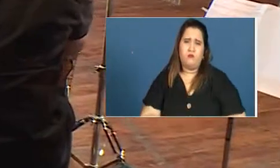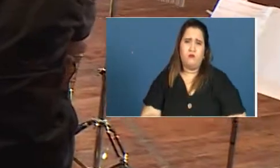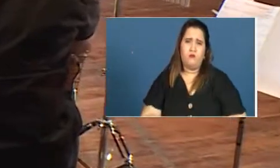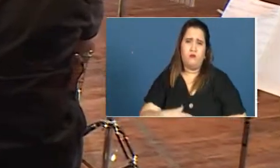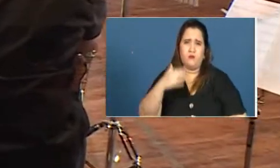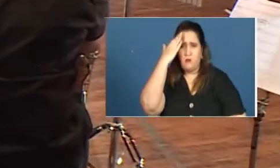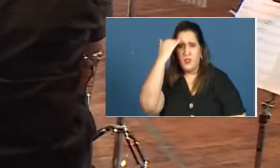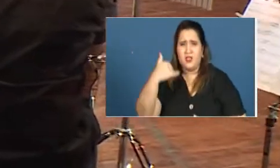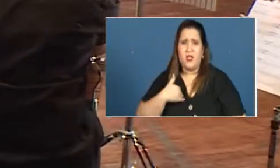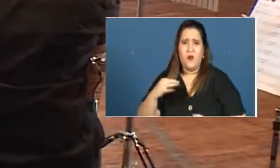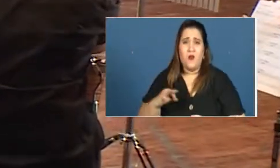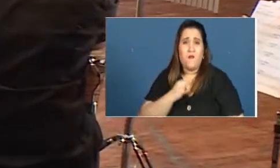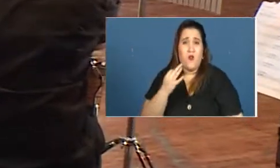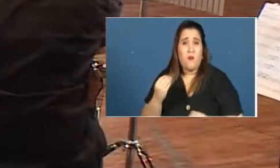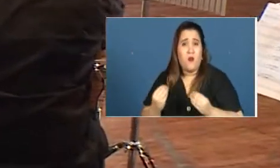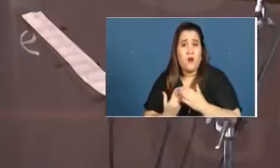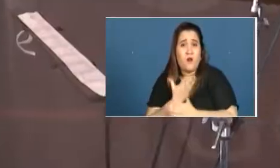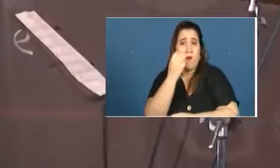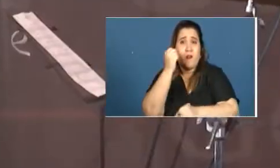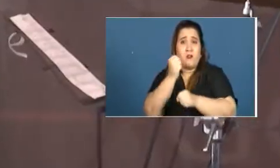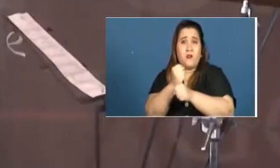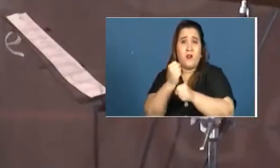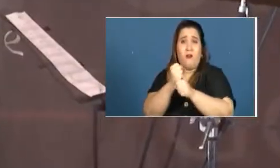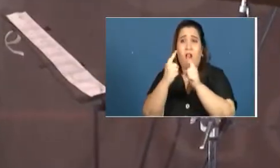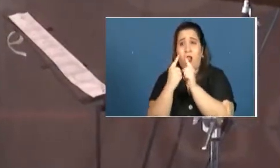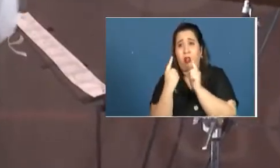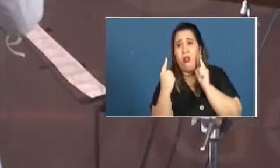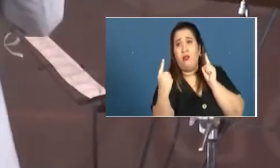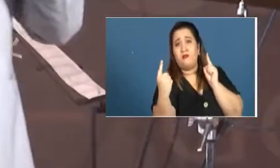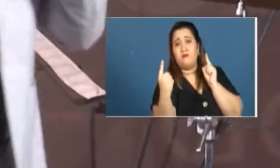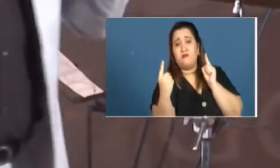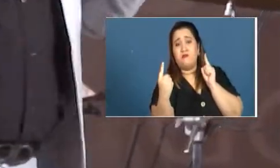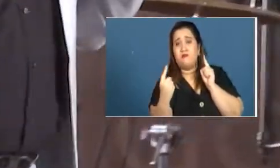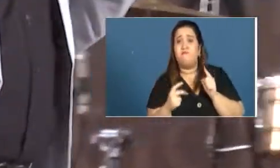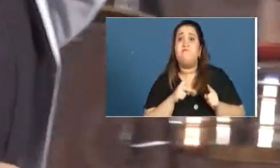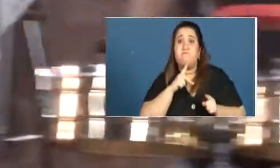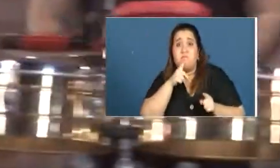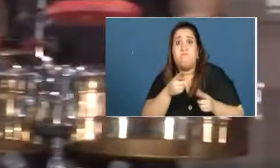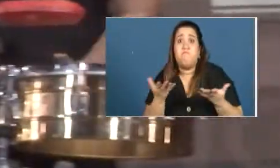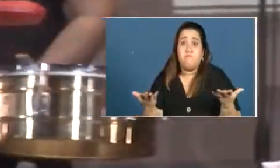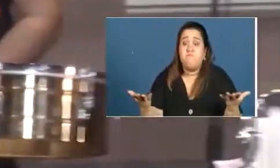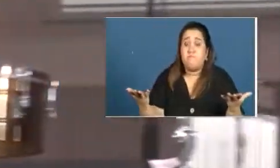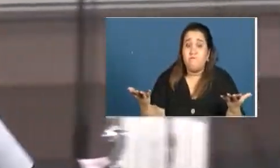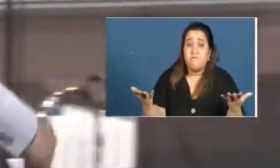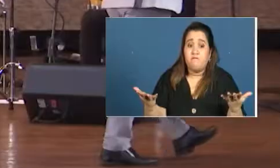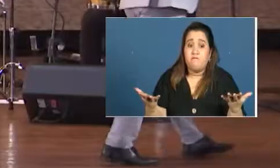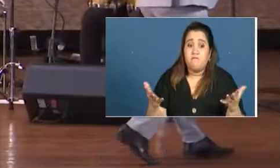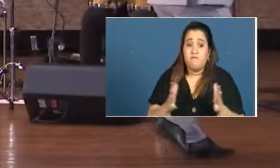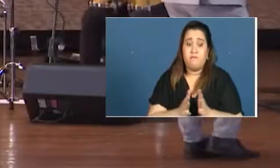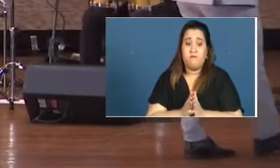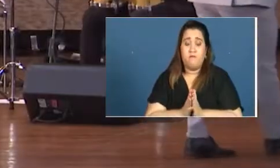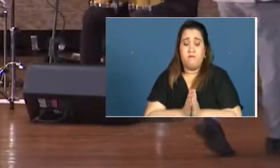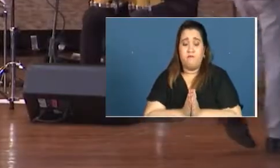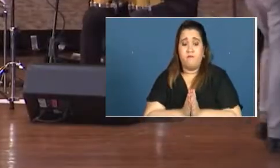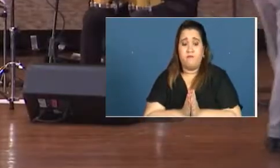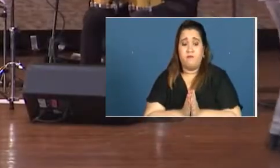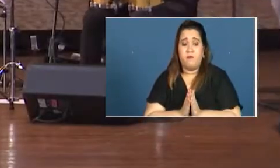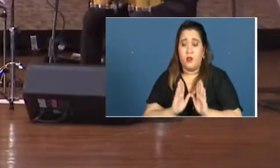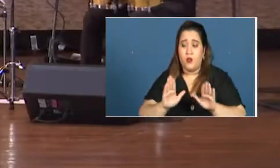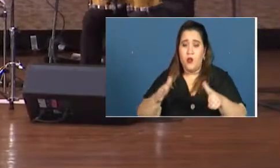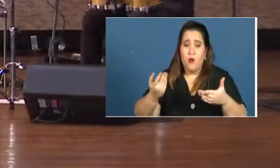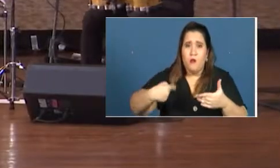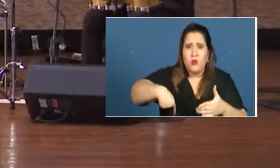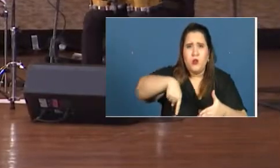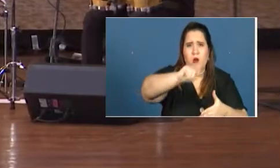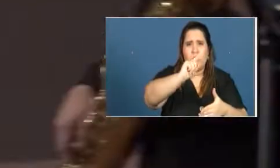porque tenemos la modalidad que tenemos que estar a distancia, ¿verdad que sí? Oye, Key, ¿cómo te fue con